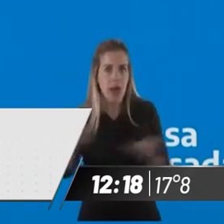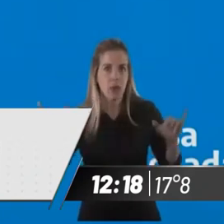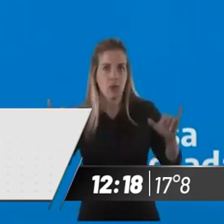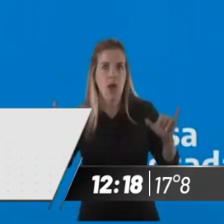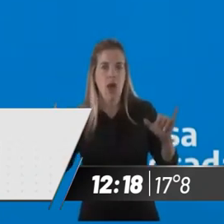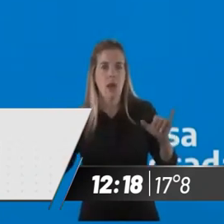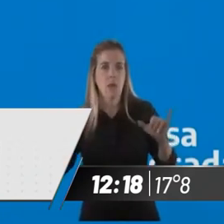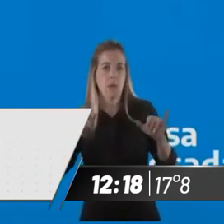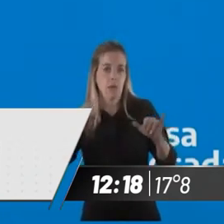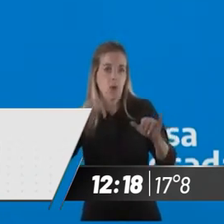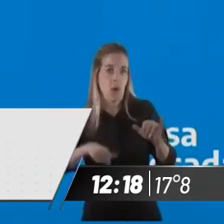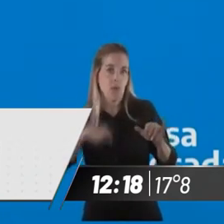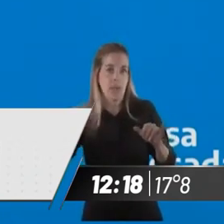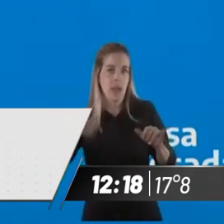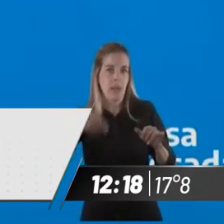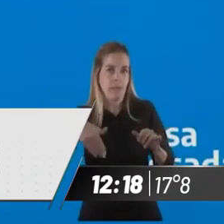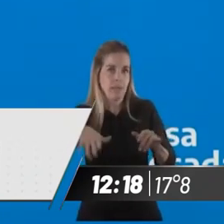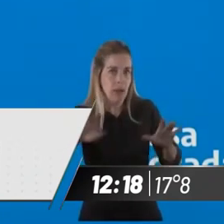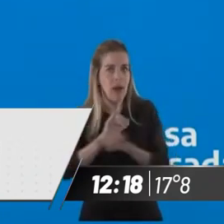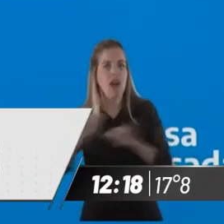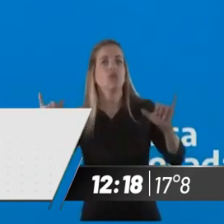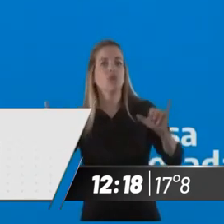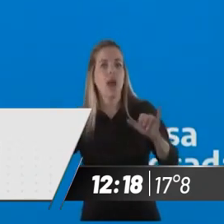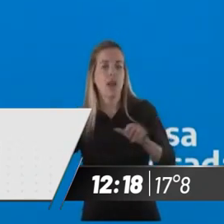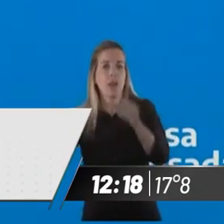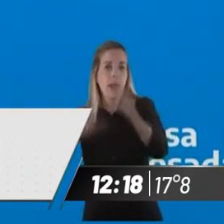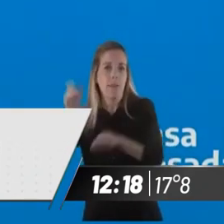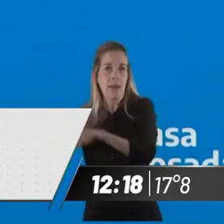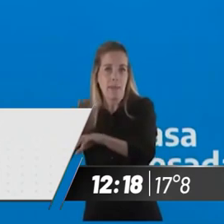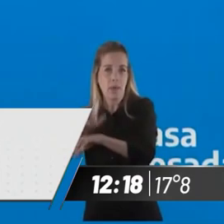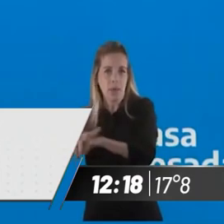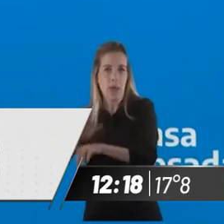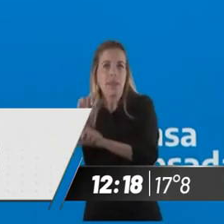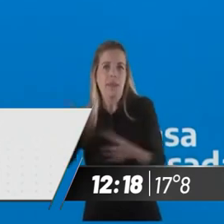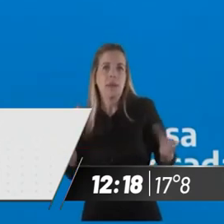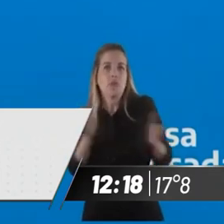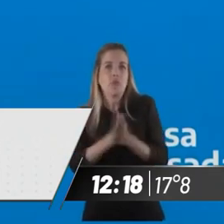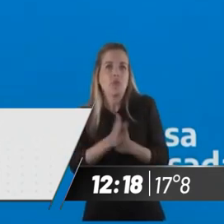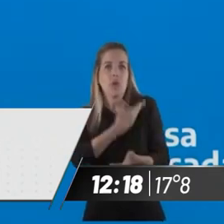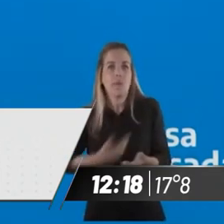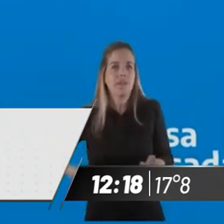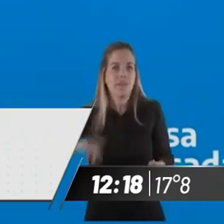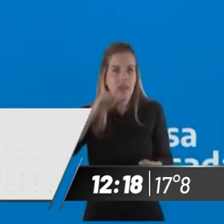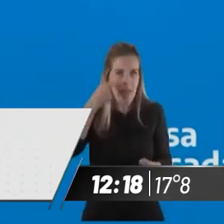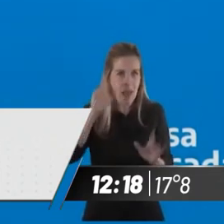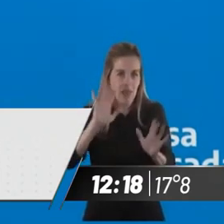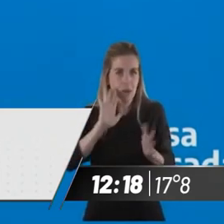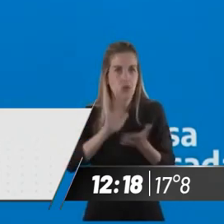las próximas horas, por quienes están a cargo del tema y el presidente de la Nación.